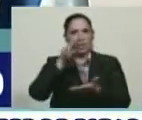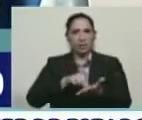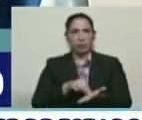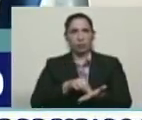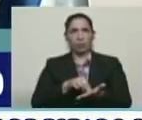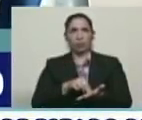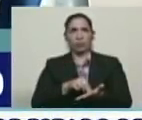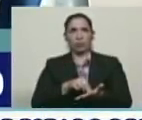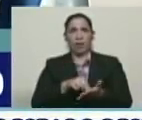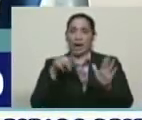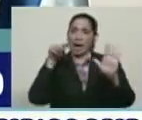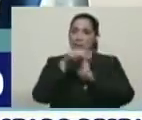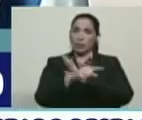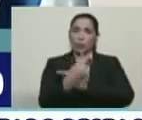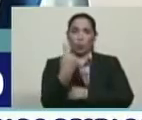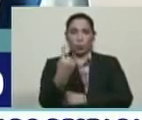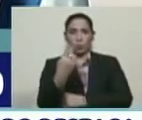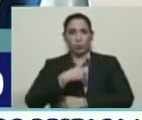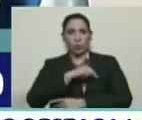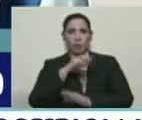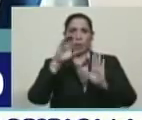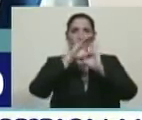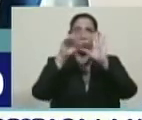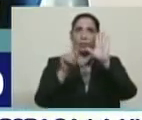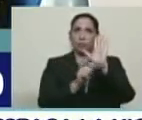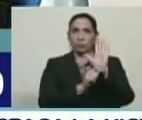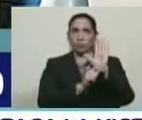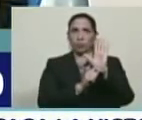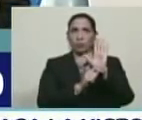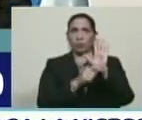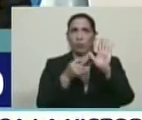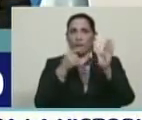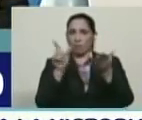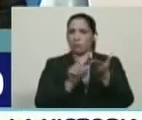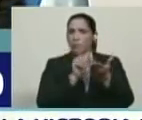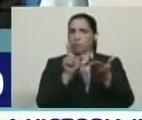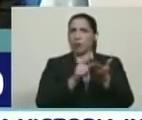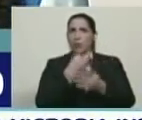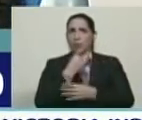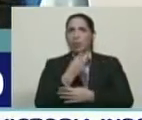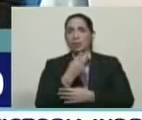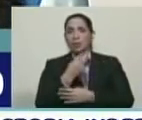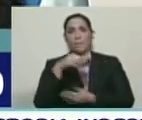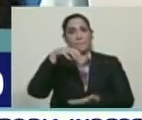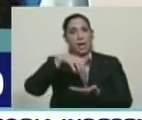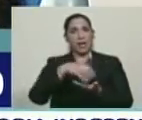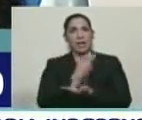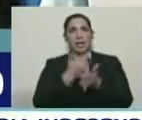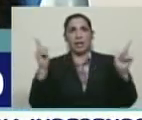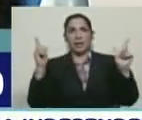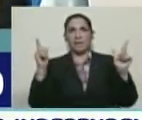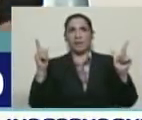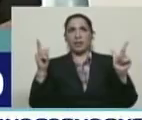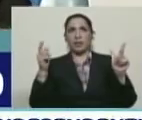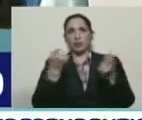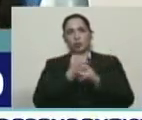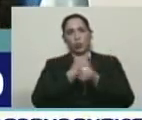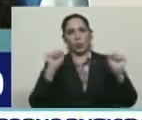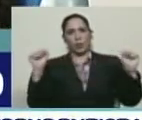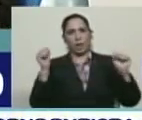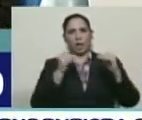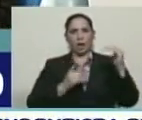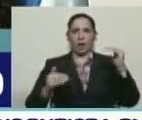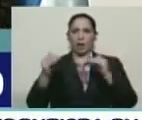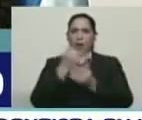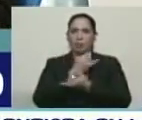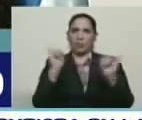el artículo 1 de nuestra Constitución, que declara que Venezuela es un país soberano, libre e independiente y no está sujeto a